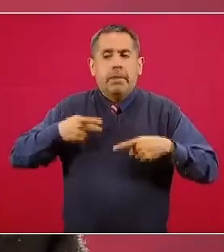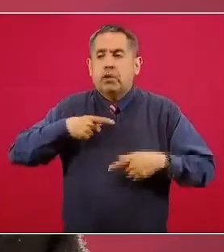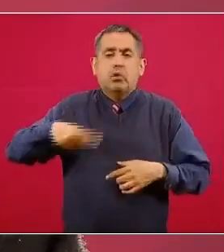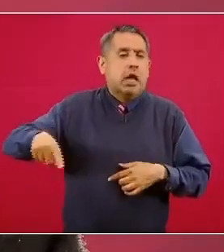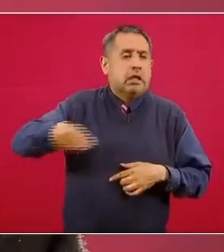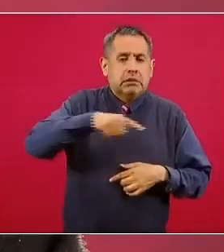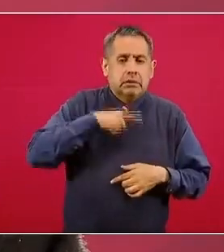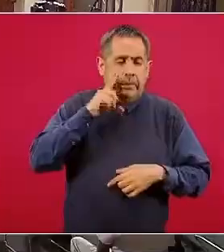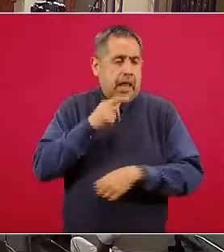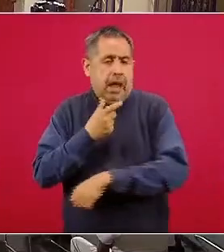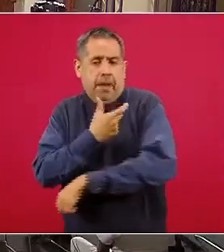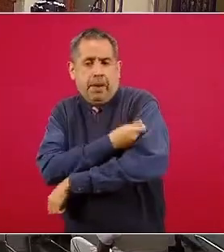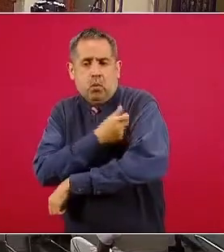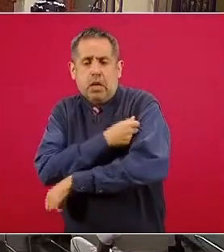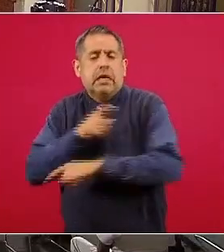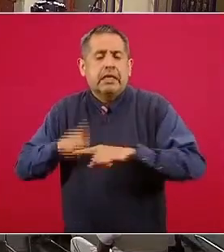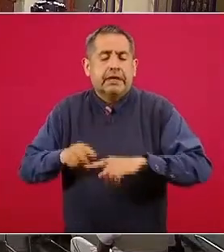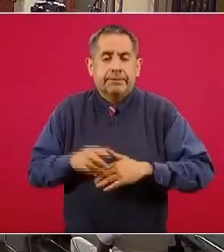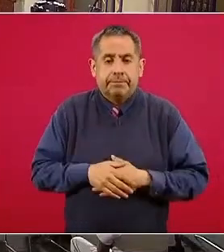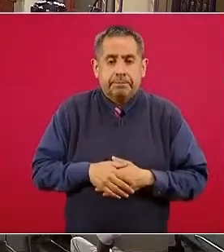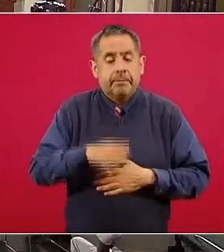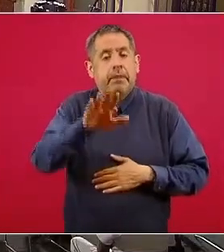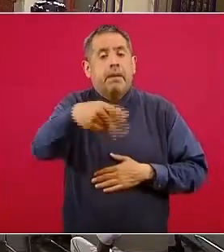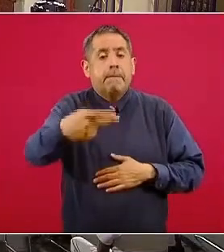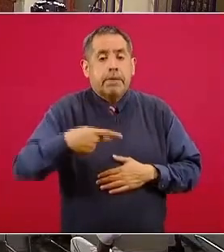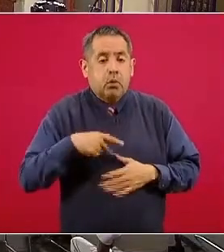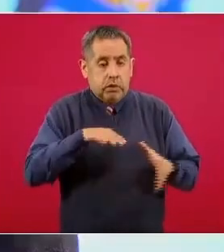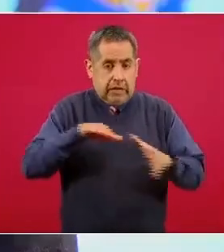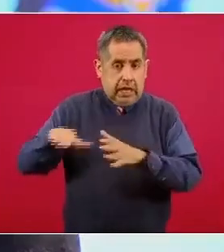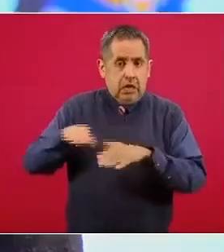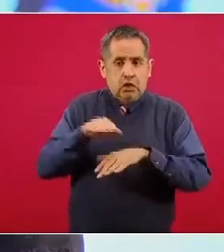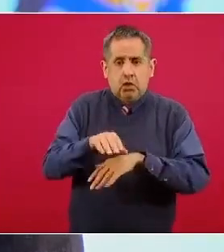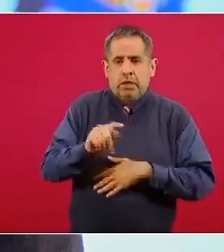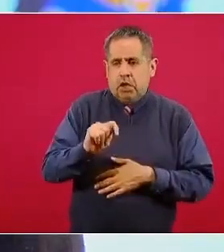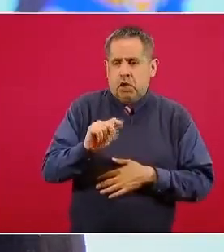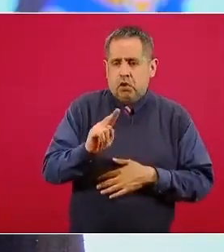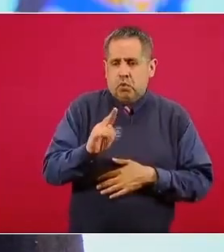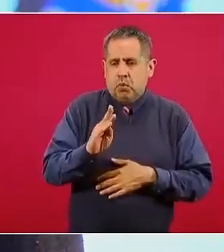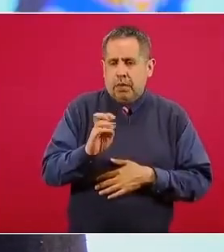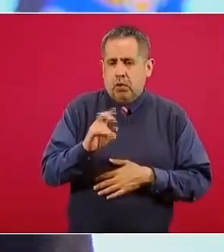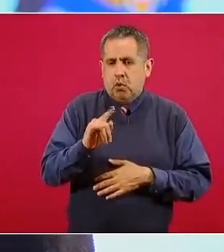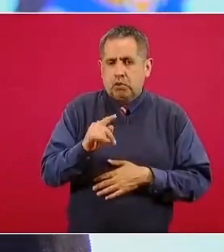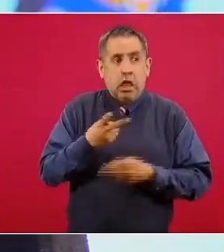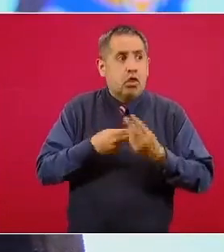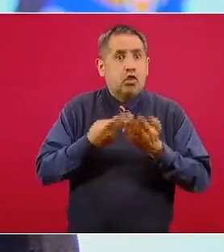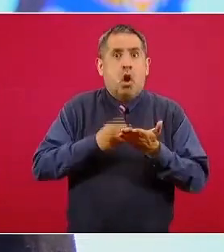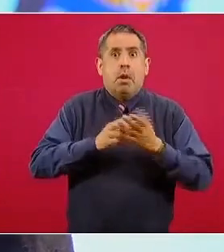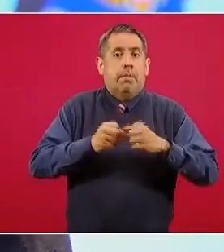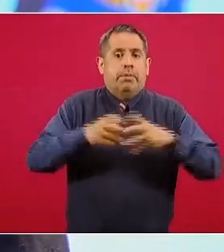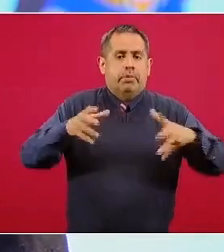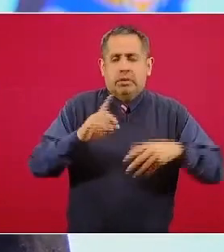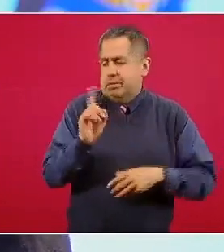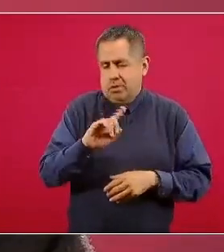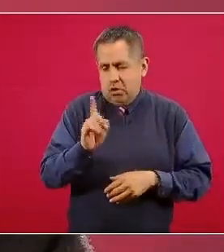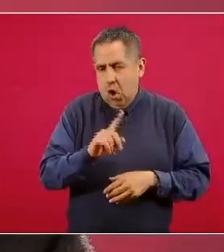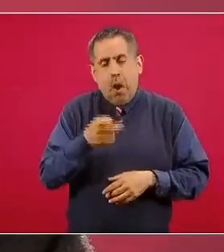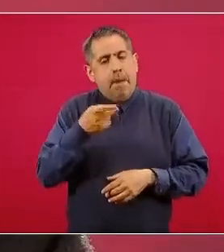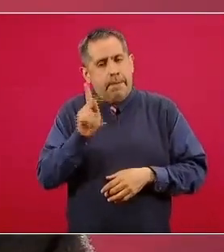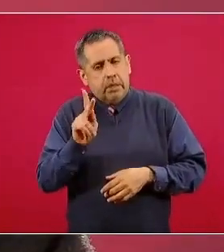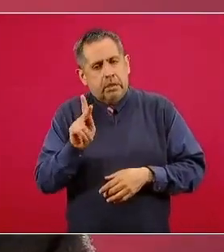que deben vacunarse. Respecto a la tuberculosis, no se ha duplicado, pero ciertamente desde hace